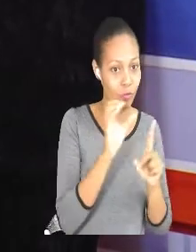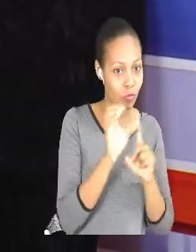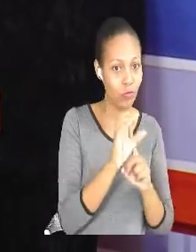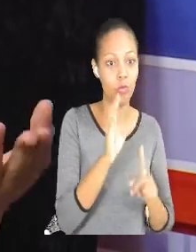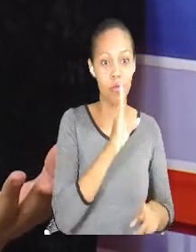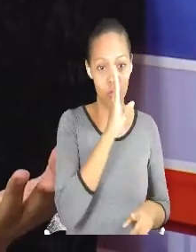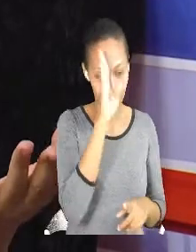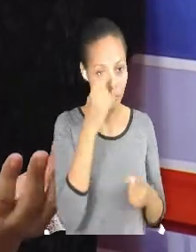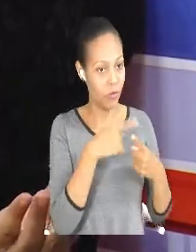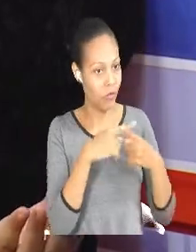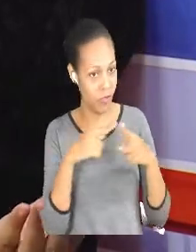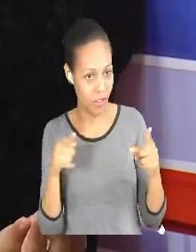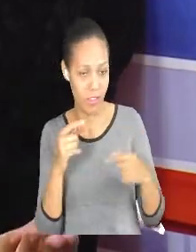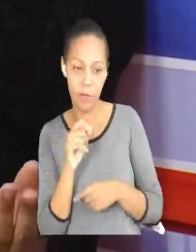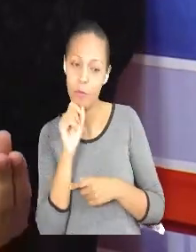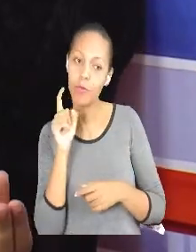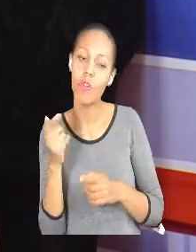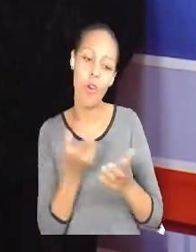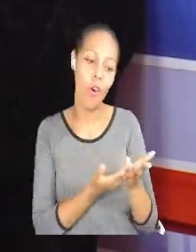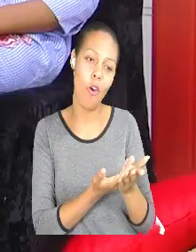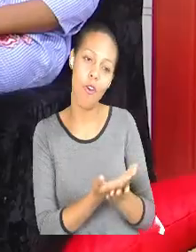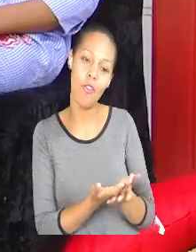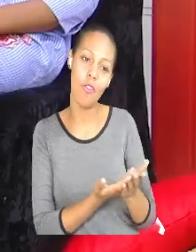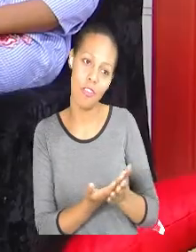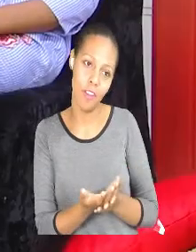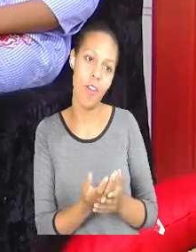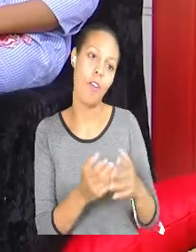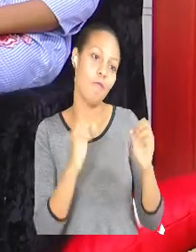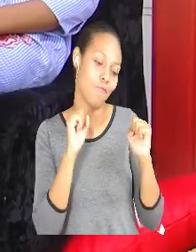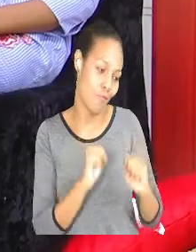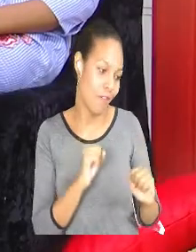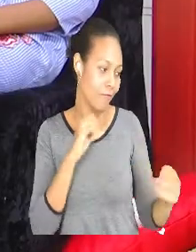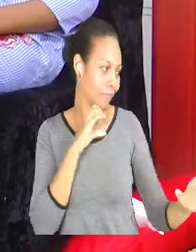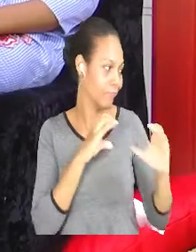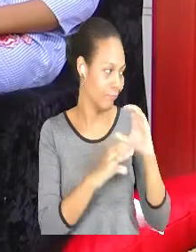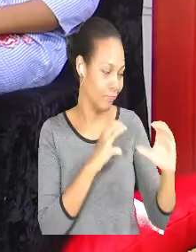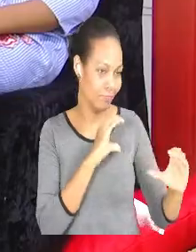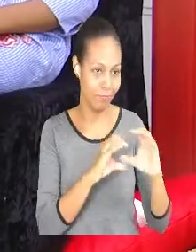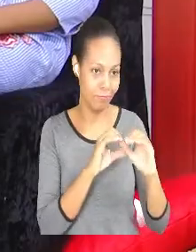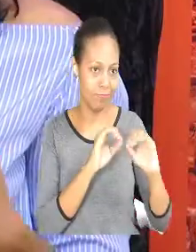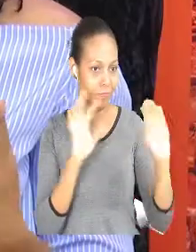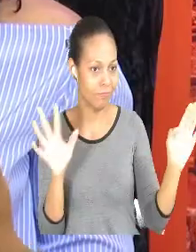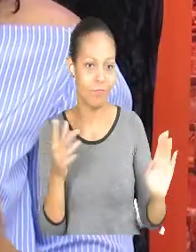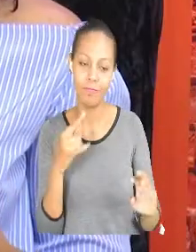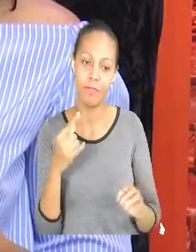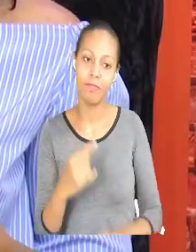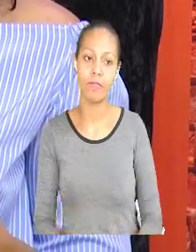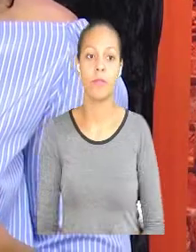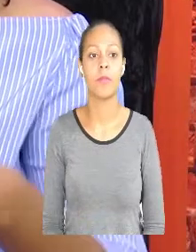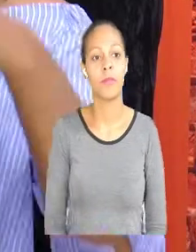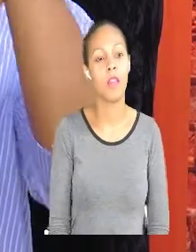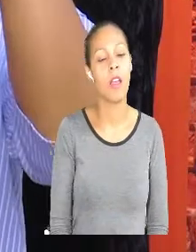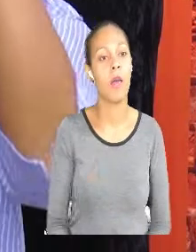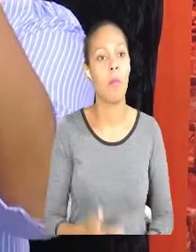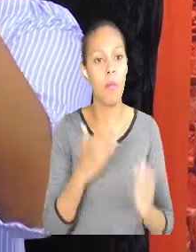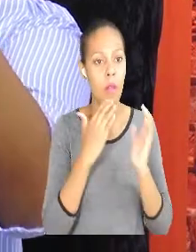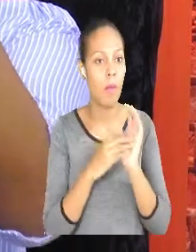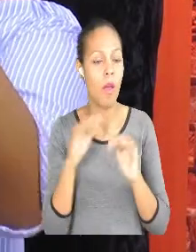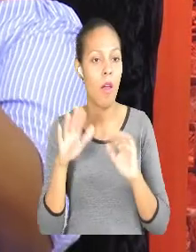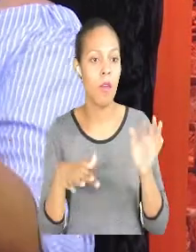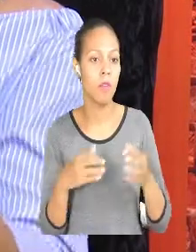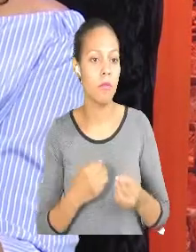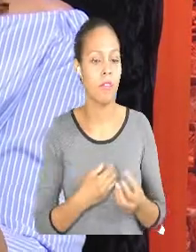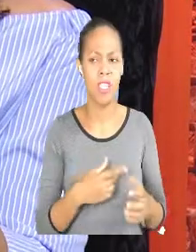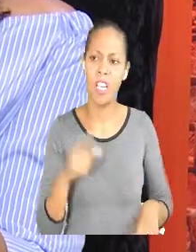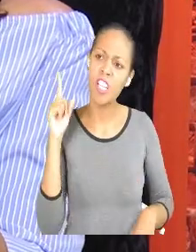¿qué recomendaciones darías tú para que hubiese una comunicación asertiva en las relaciones de pareja? Muchas veces nos expresamos es que